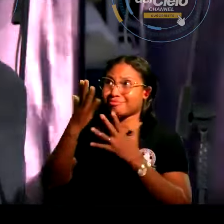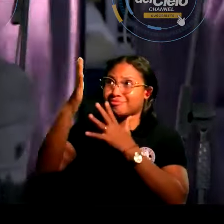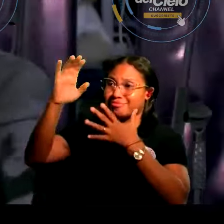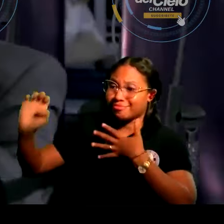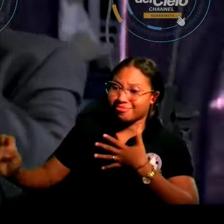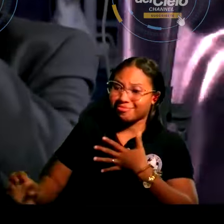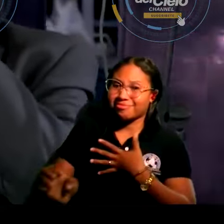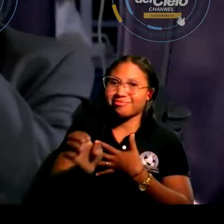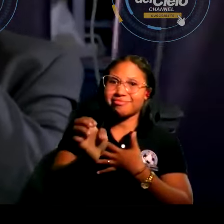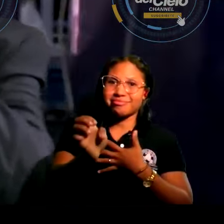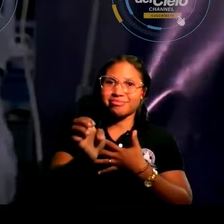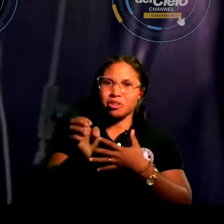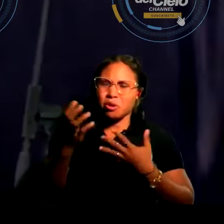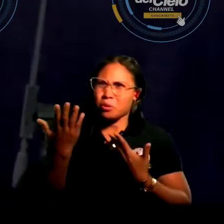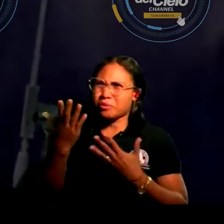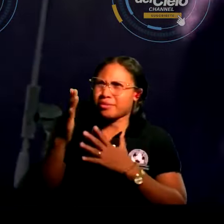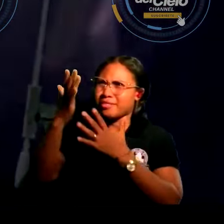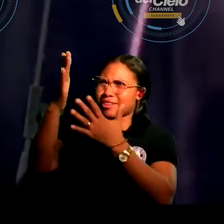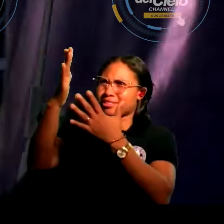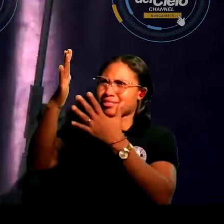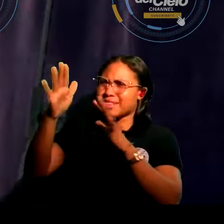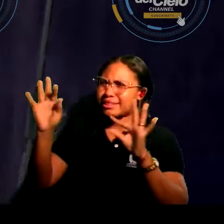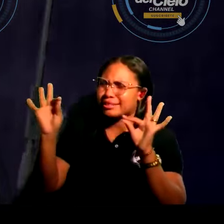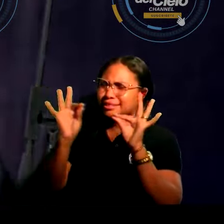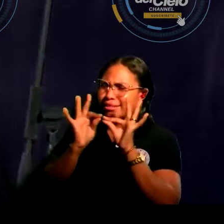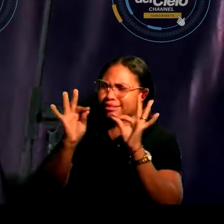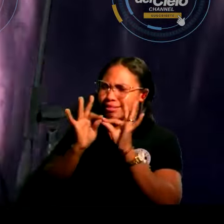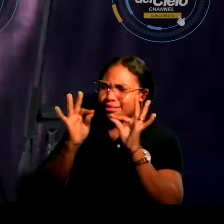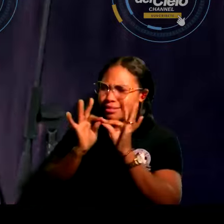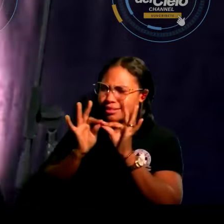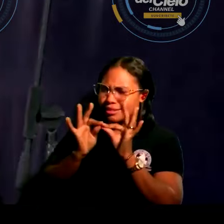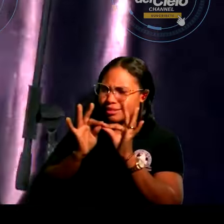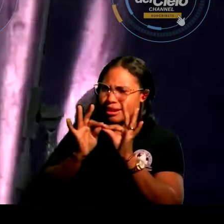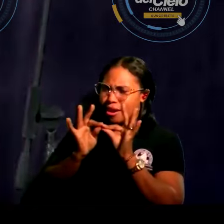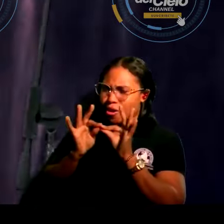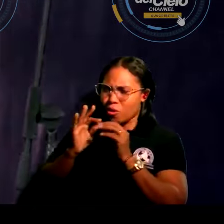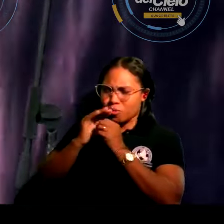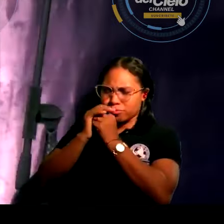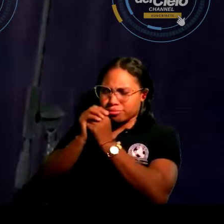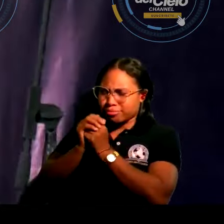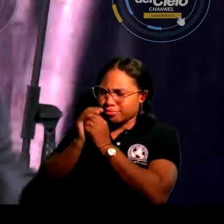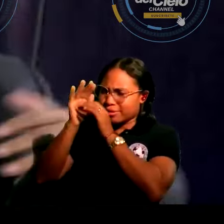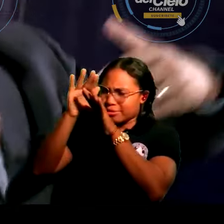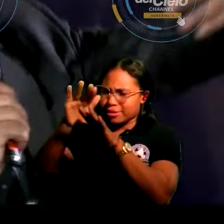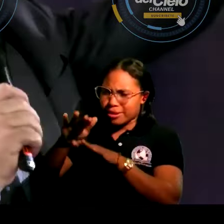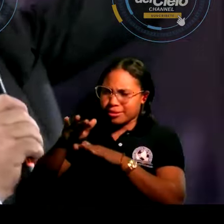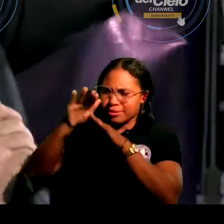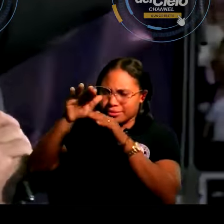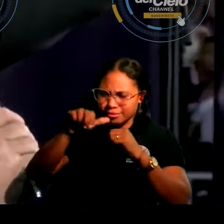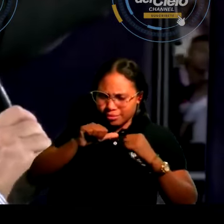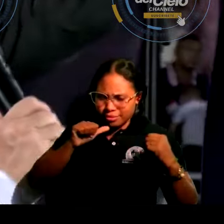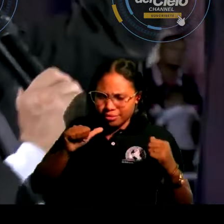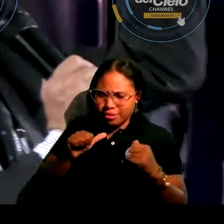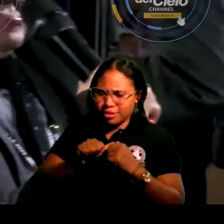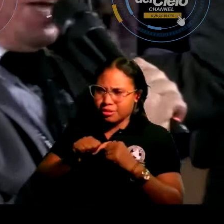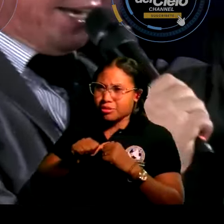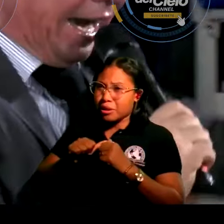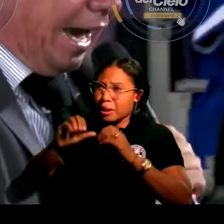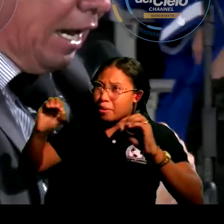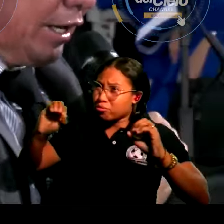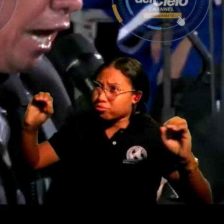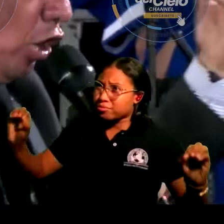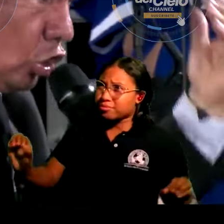una alabanza sencilla que nace del corazón y es para la gloria